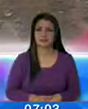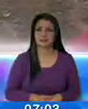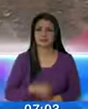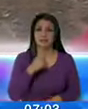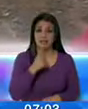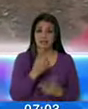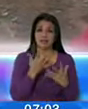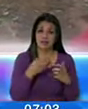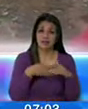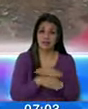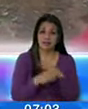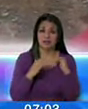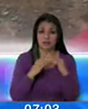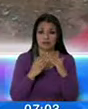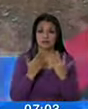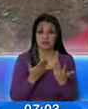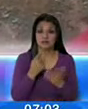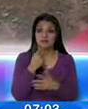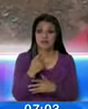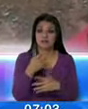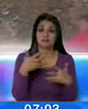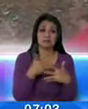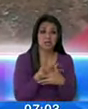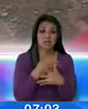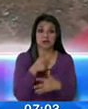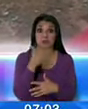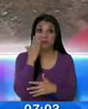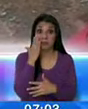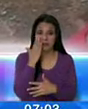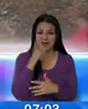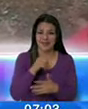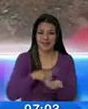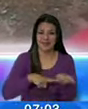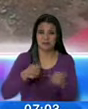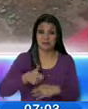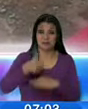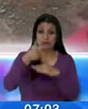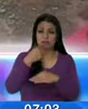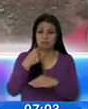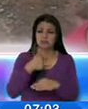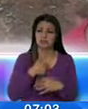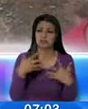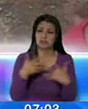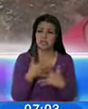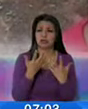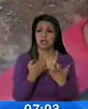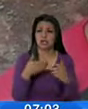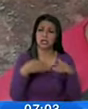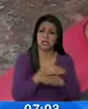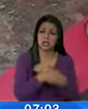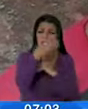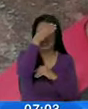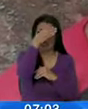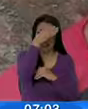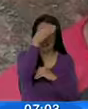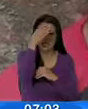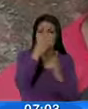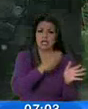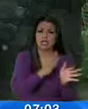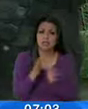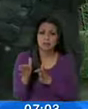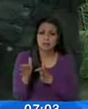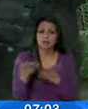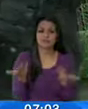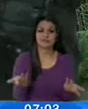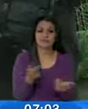internen porque tiene miedo, dice mamá, hermana, la hermana mayor, que le ha dicho que lo internen, hijo, por miedo que vaya hacer algo los papás.